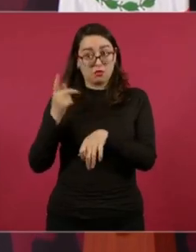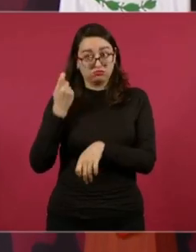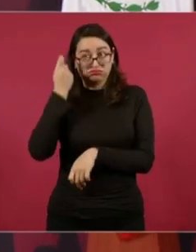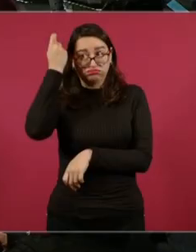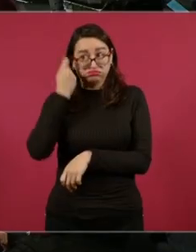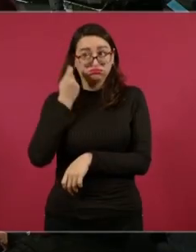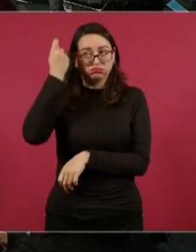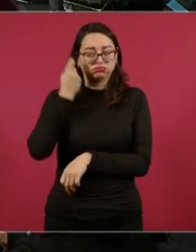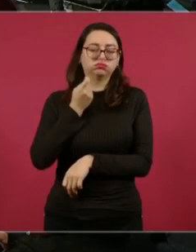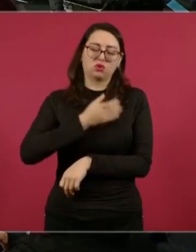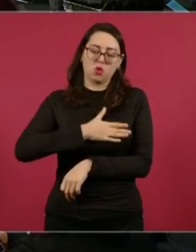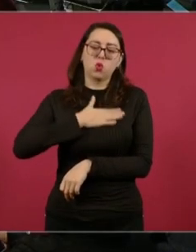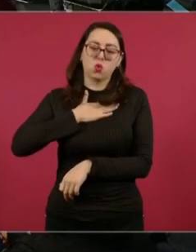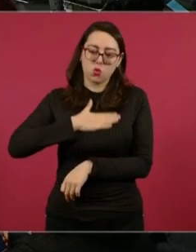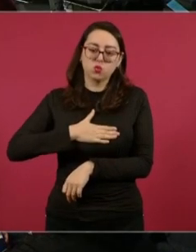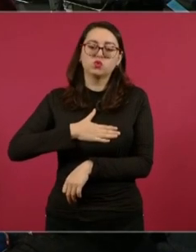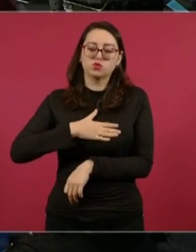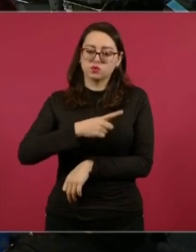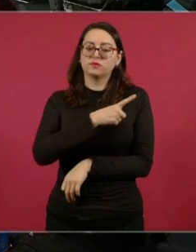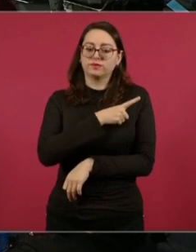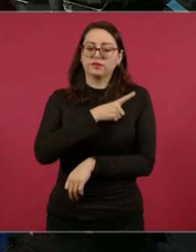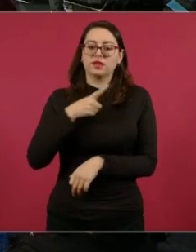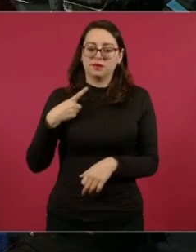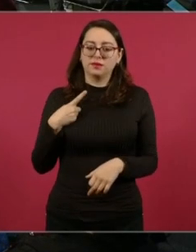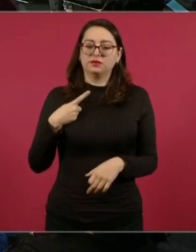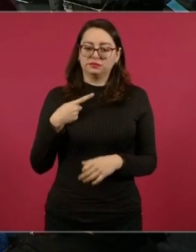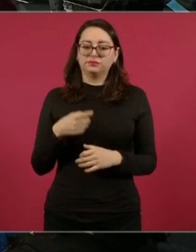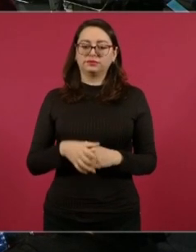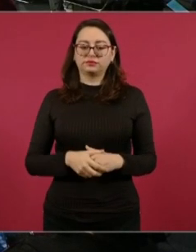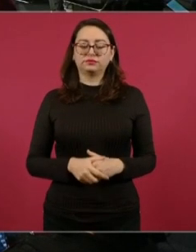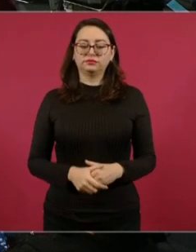Sí, reparar el daño